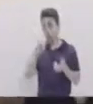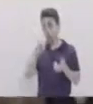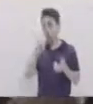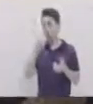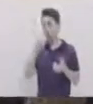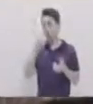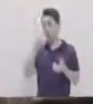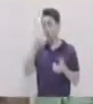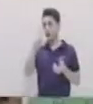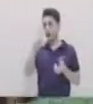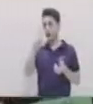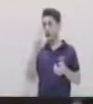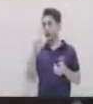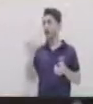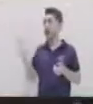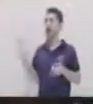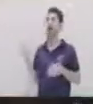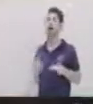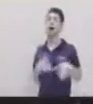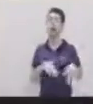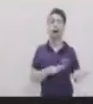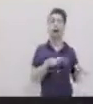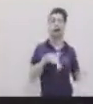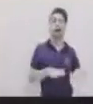Este es un ukelele, es de Hawái.